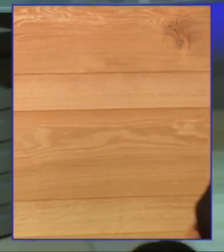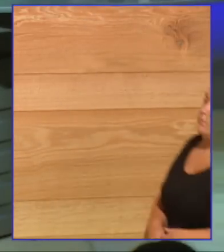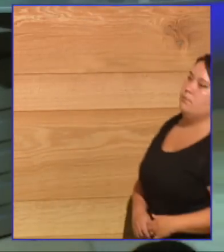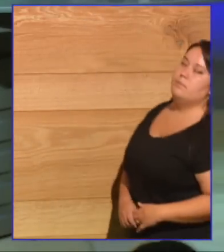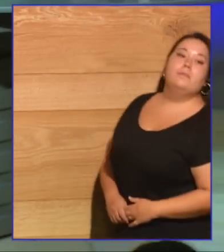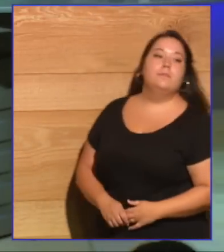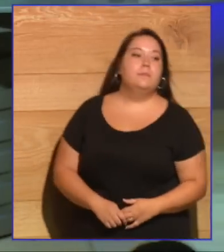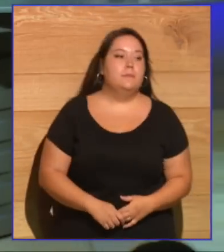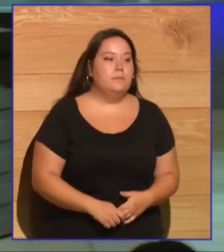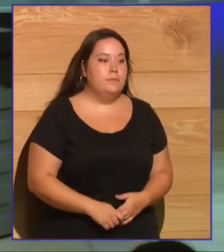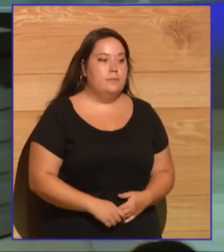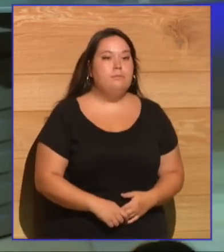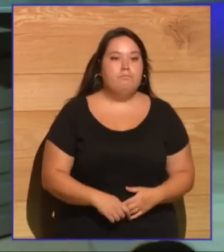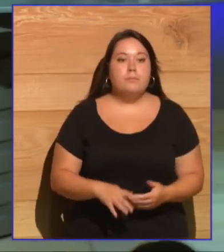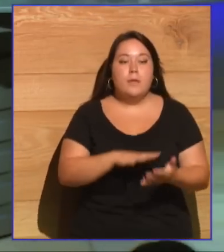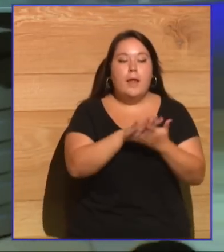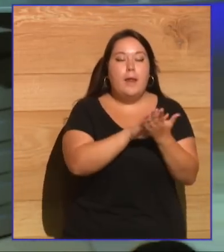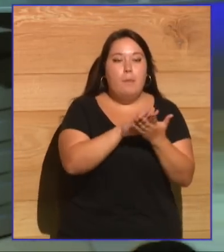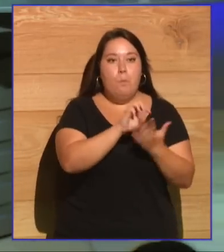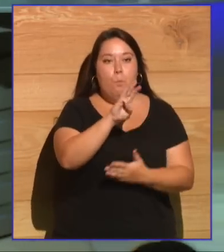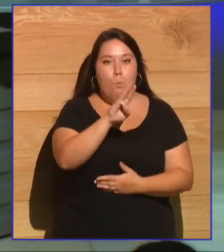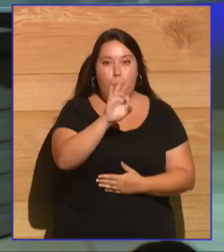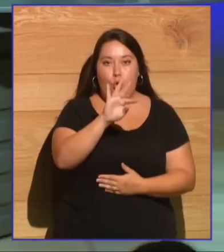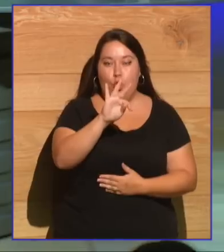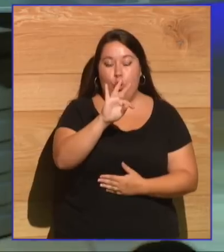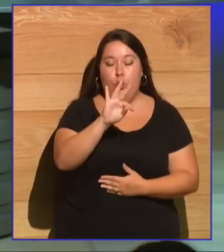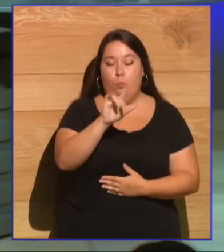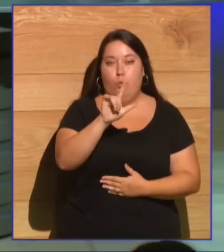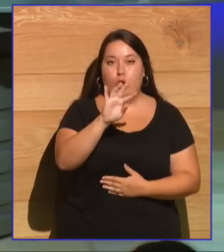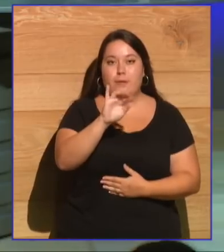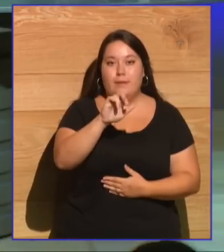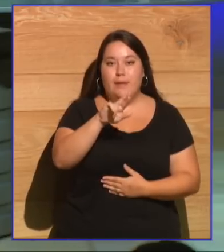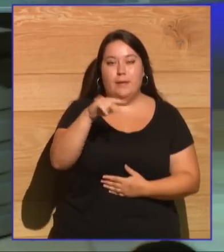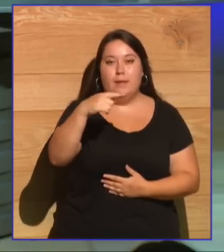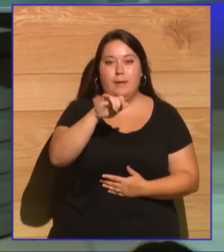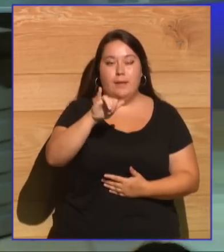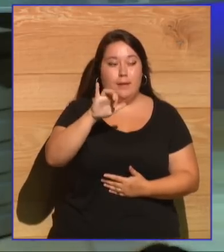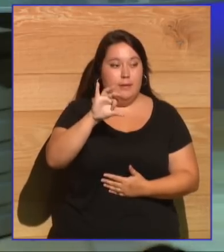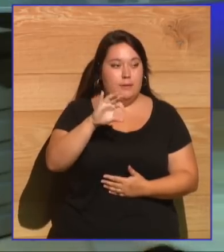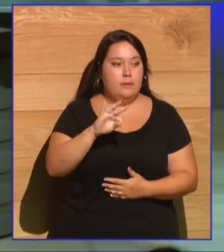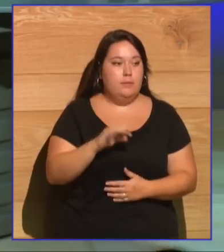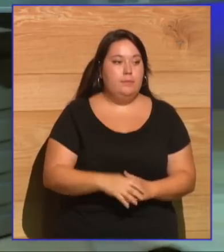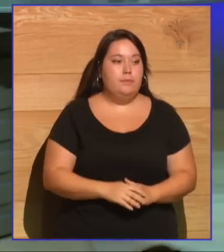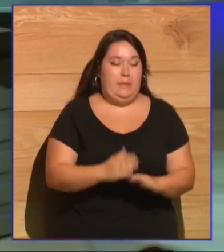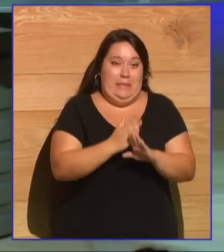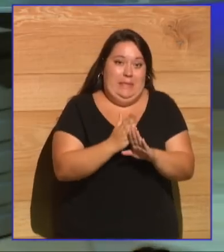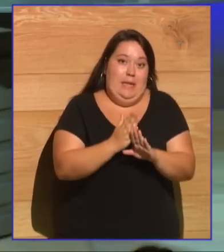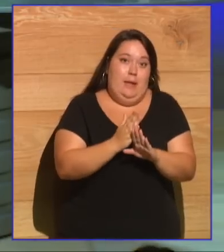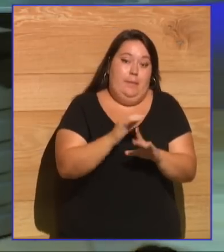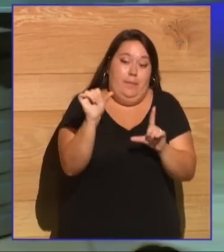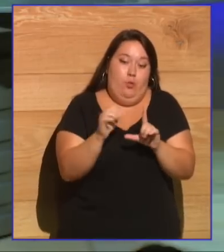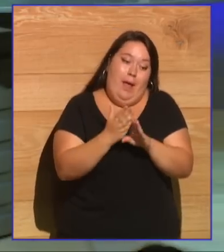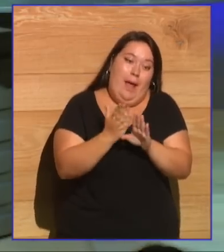todavía no vamos a hablar de porter que es por sybase ha sucedido un poquito antes de esta película y no es oficialmente